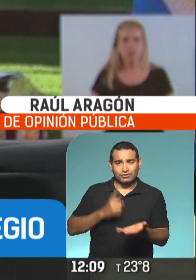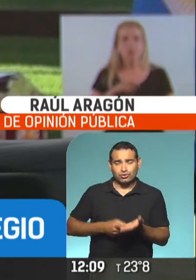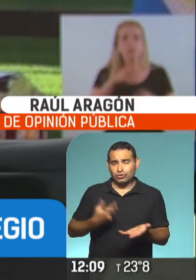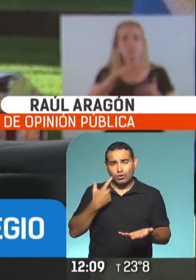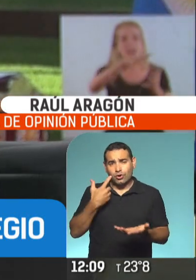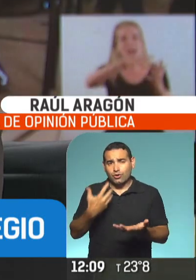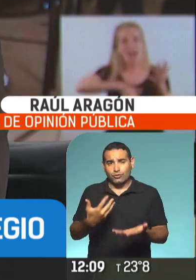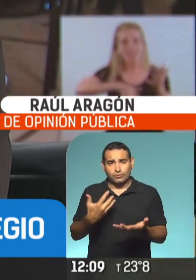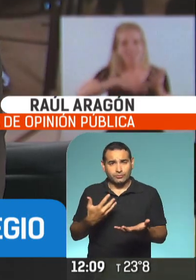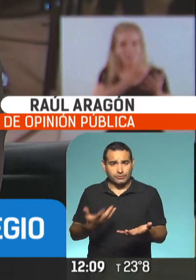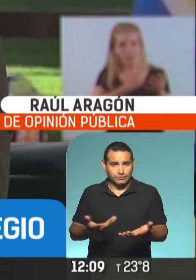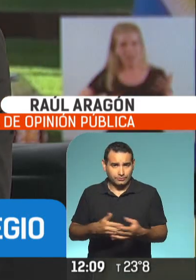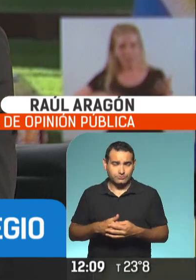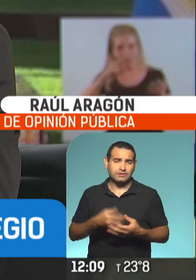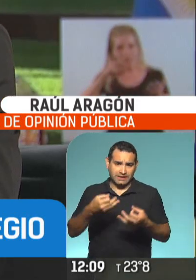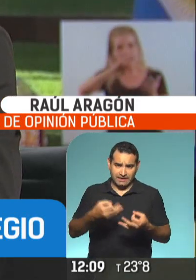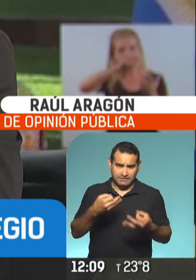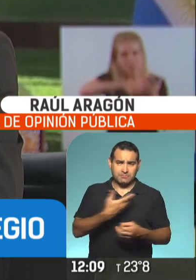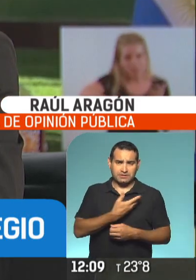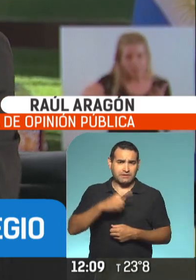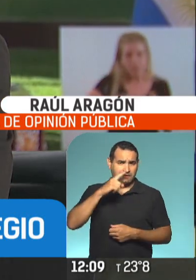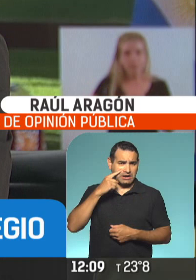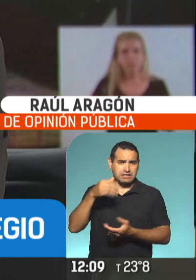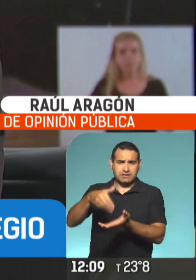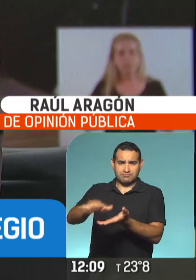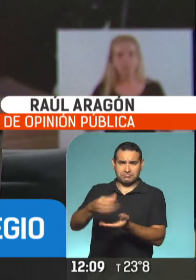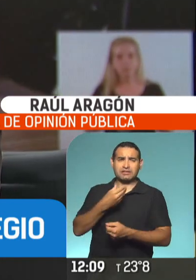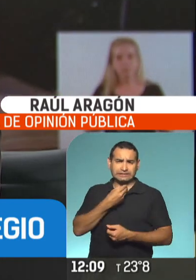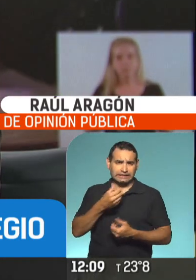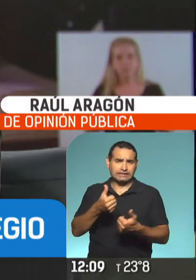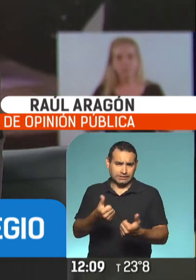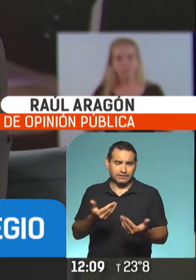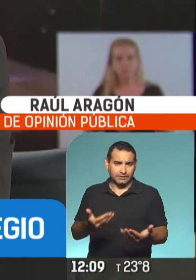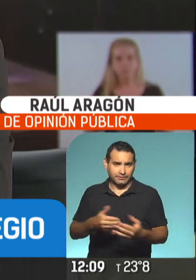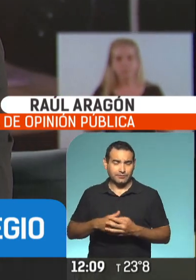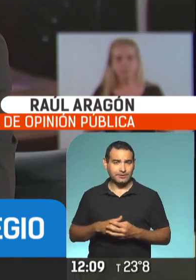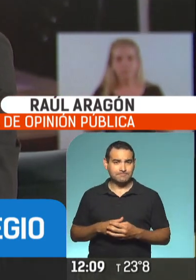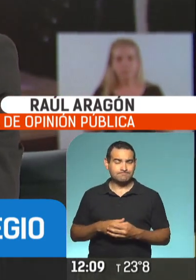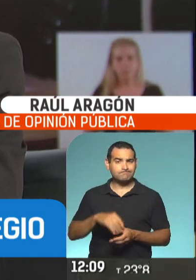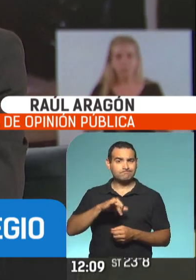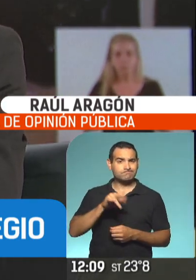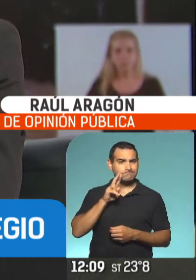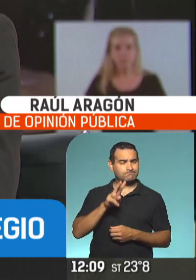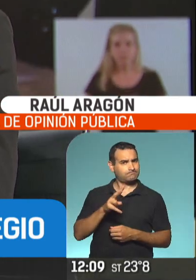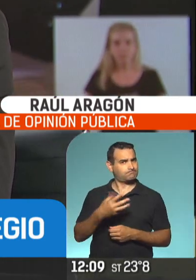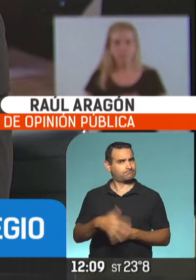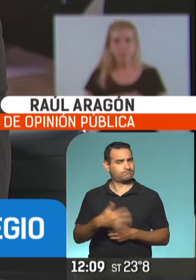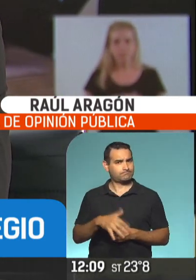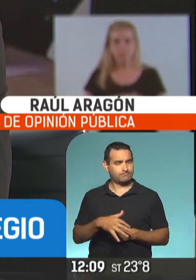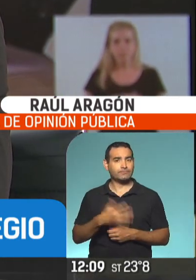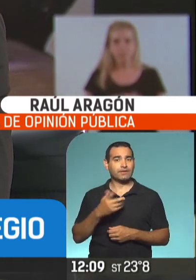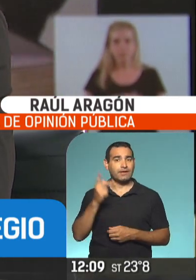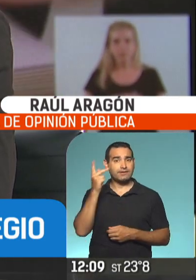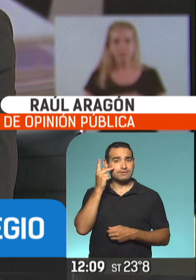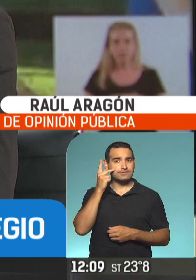por default. Y está bien lo que hizo, no lo digo en el sentido crítico. Lo que sí se vio fue una jugada muy fuerte después del